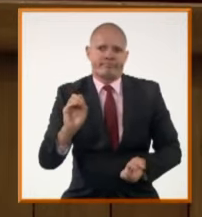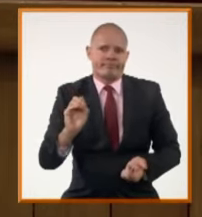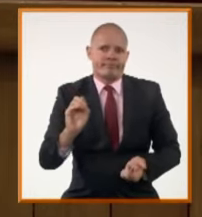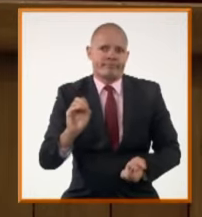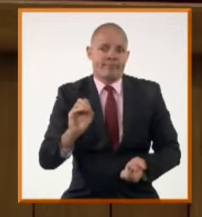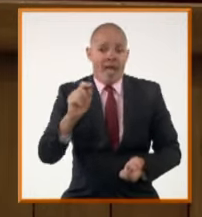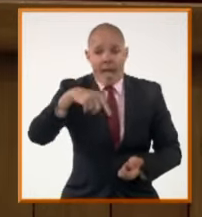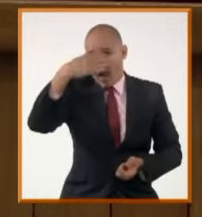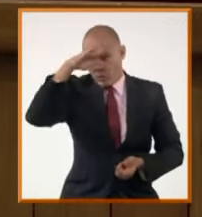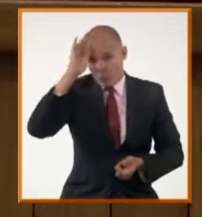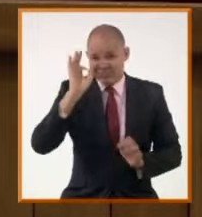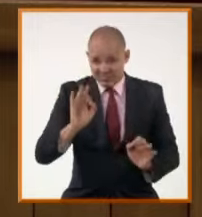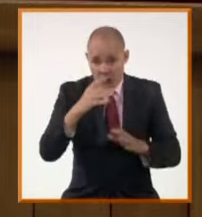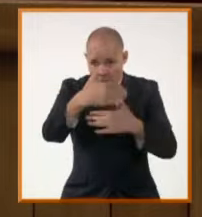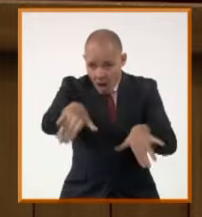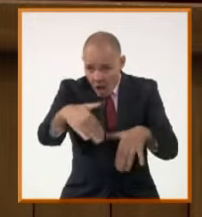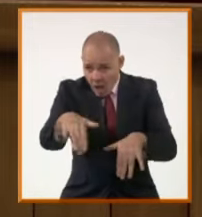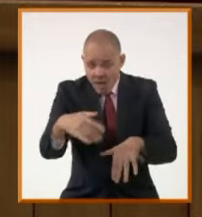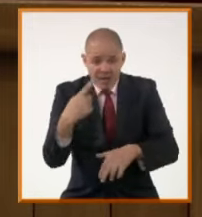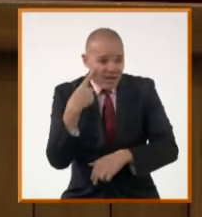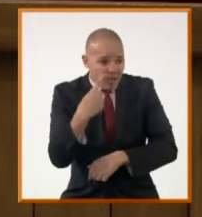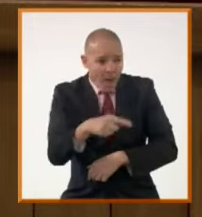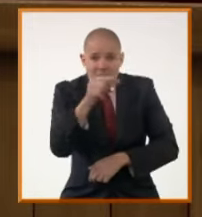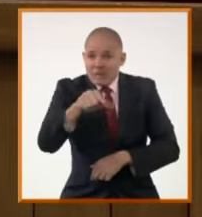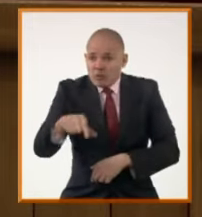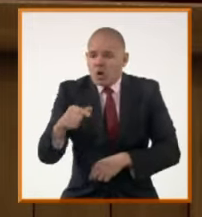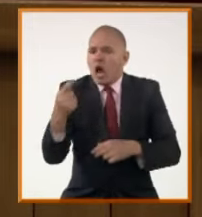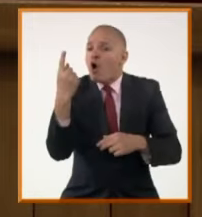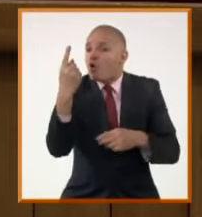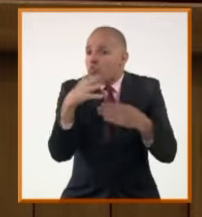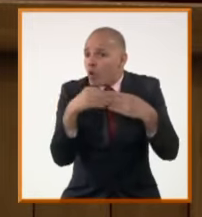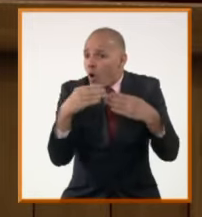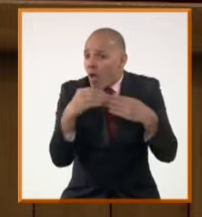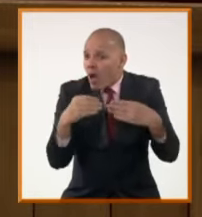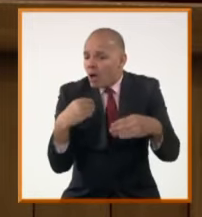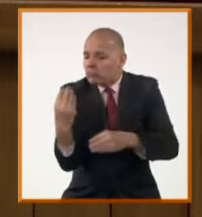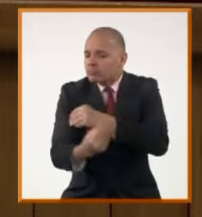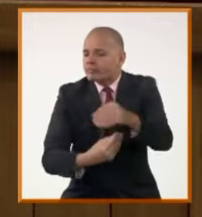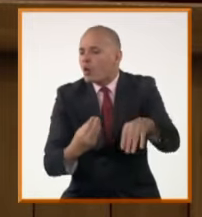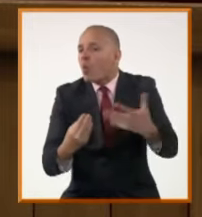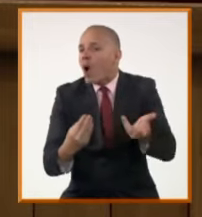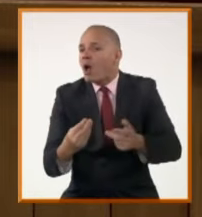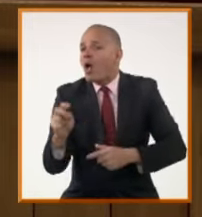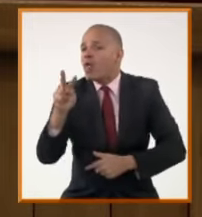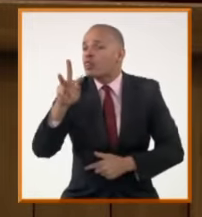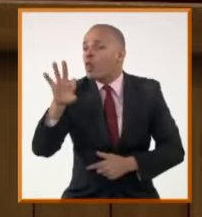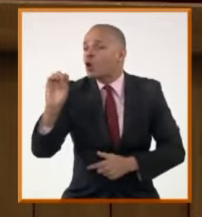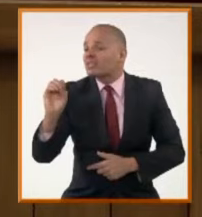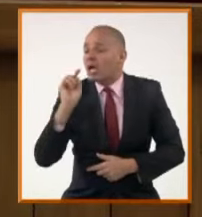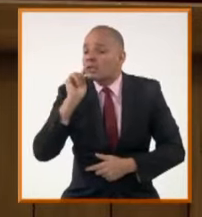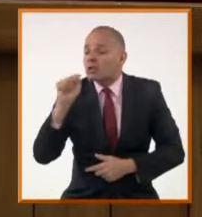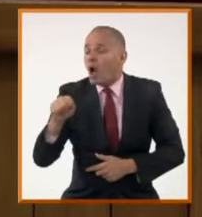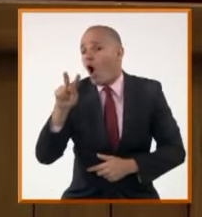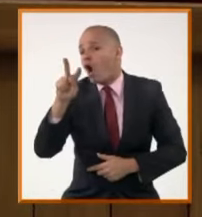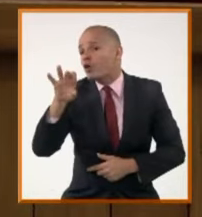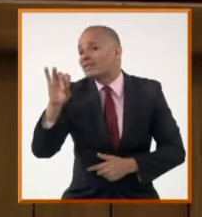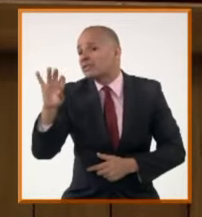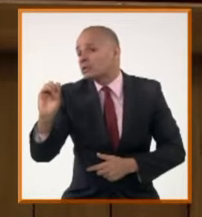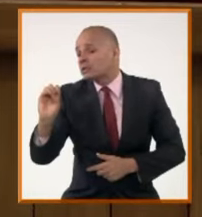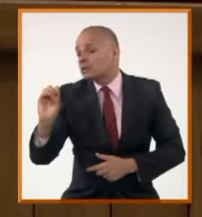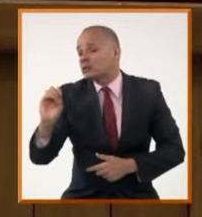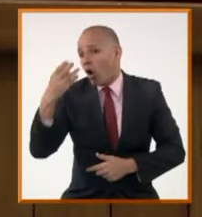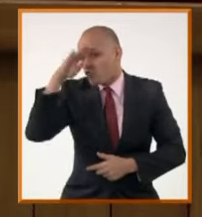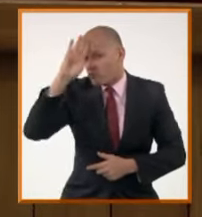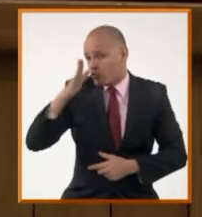nacional. Hay un grupo de trabajo con el protagonismo del Banco Nacional de Cuba, donde ya se ha avanzado en